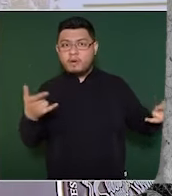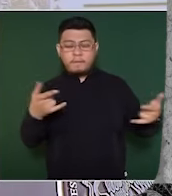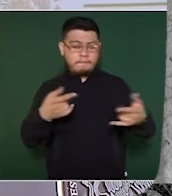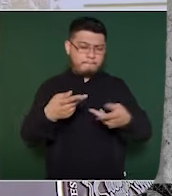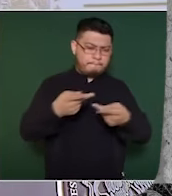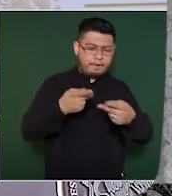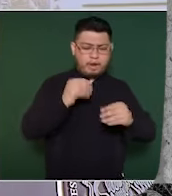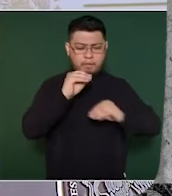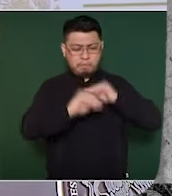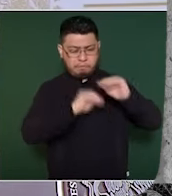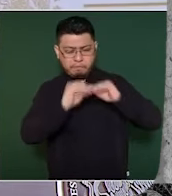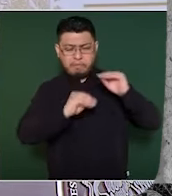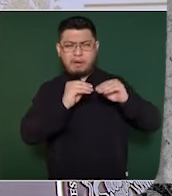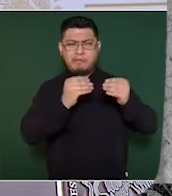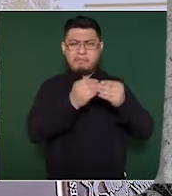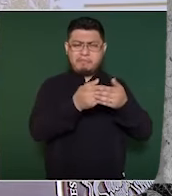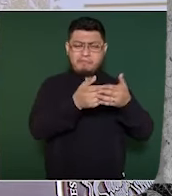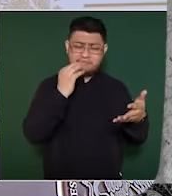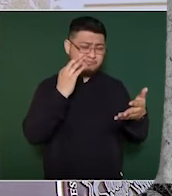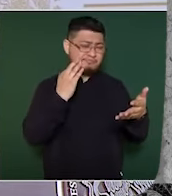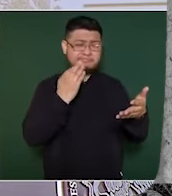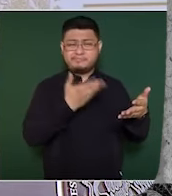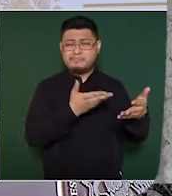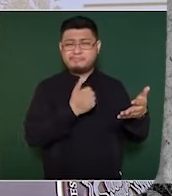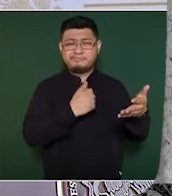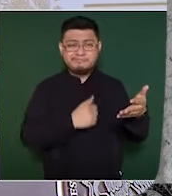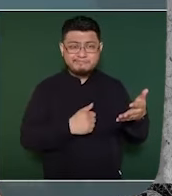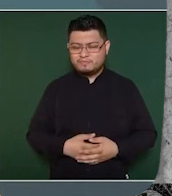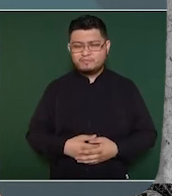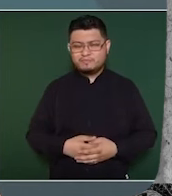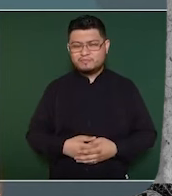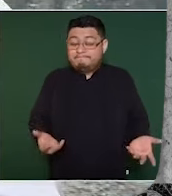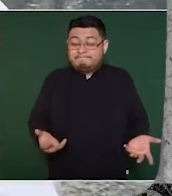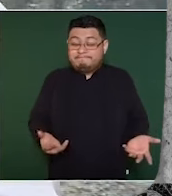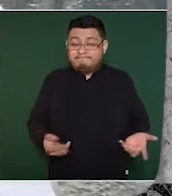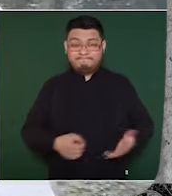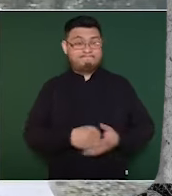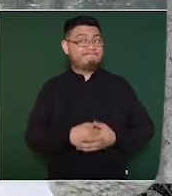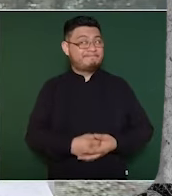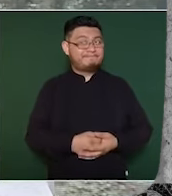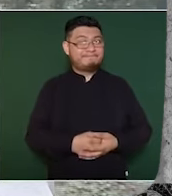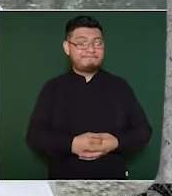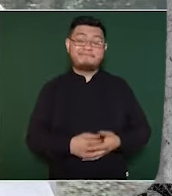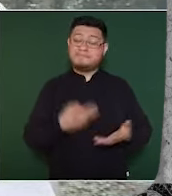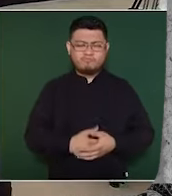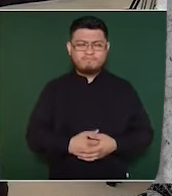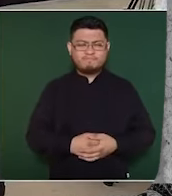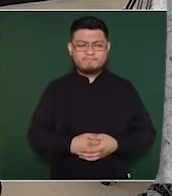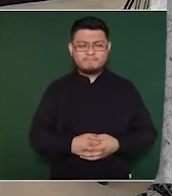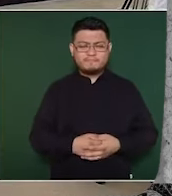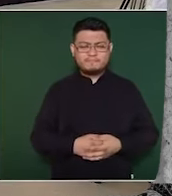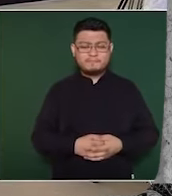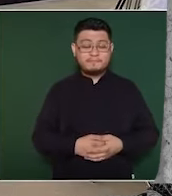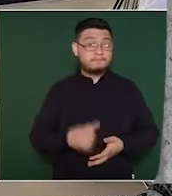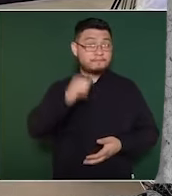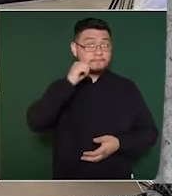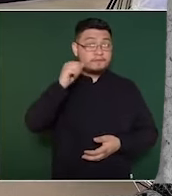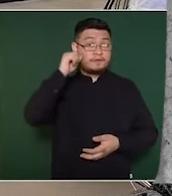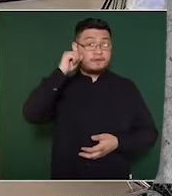los versos más bellos sobre el pueblo de México. Eso es lo más importante de todo. Ayer